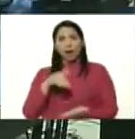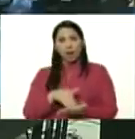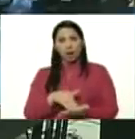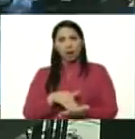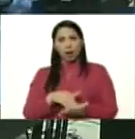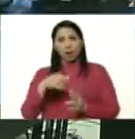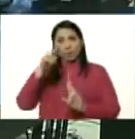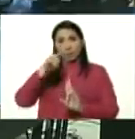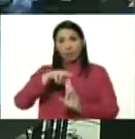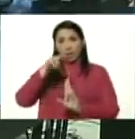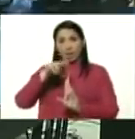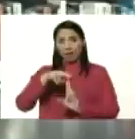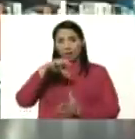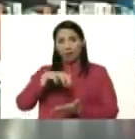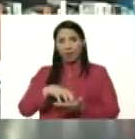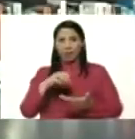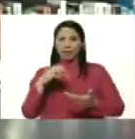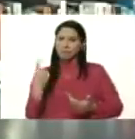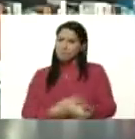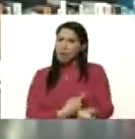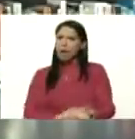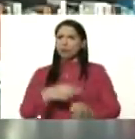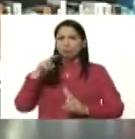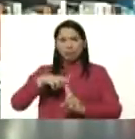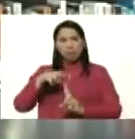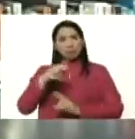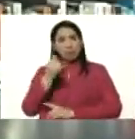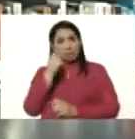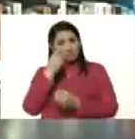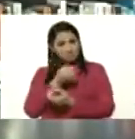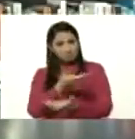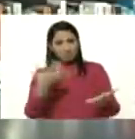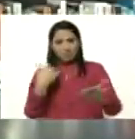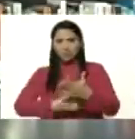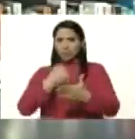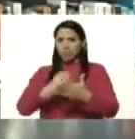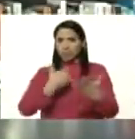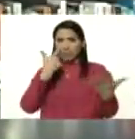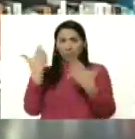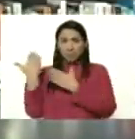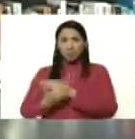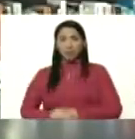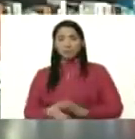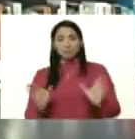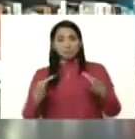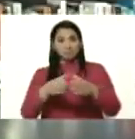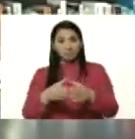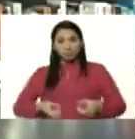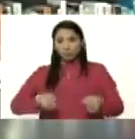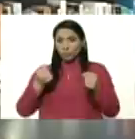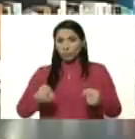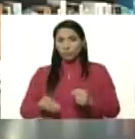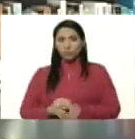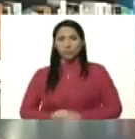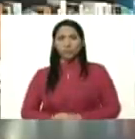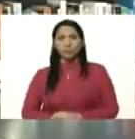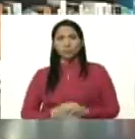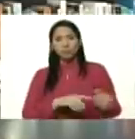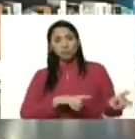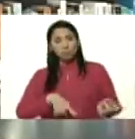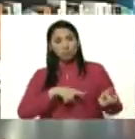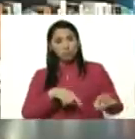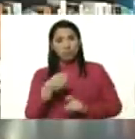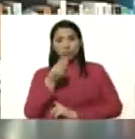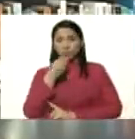Táchira, hermanos del Táchira, aquí están siempre batallando. Mira, el sector de supermercados,